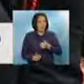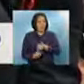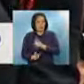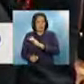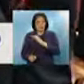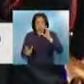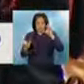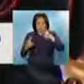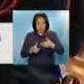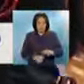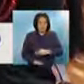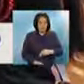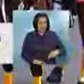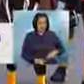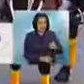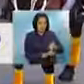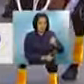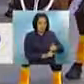presidente.